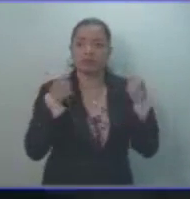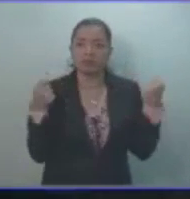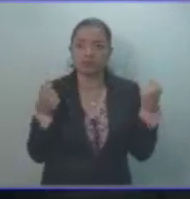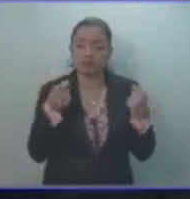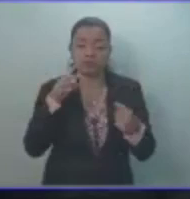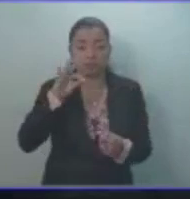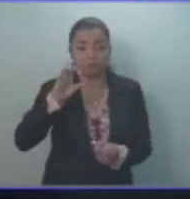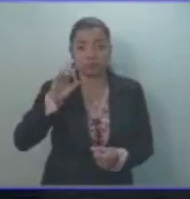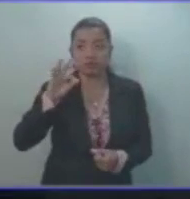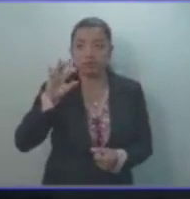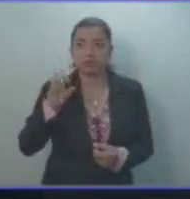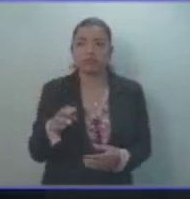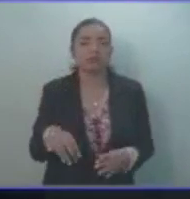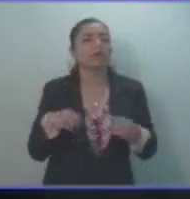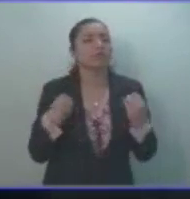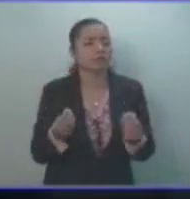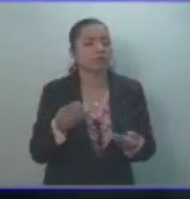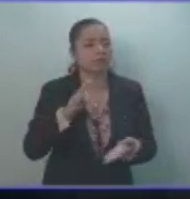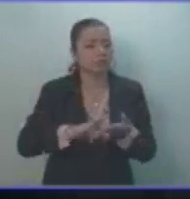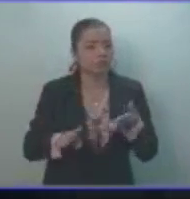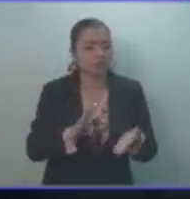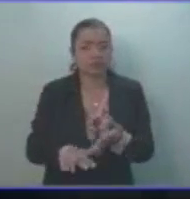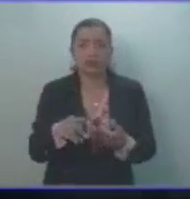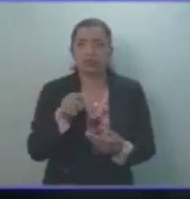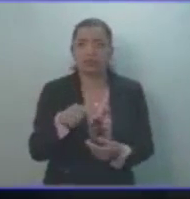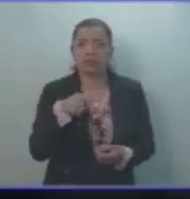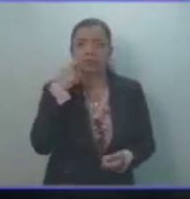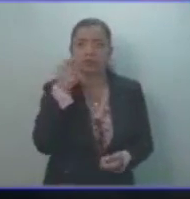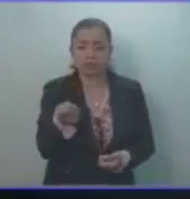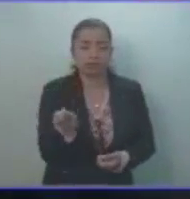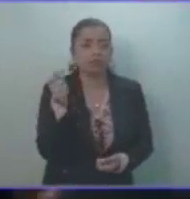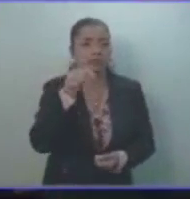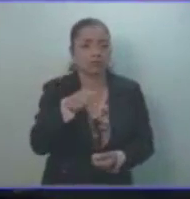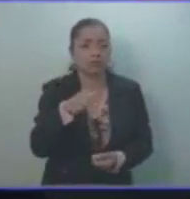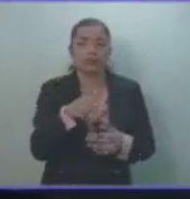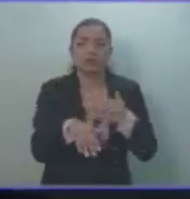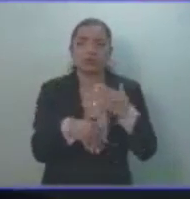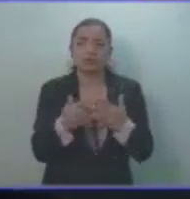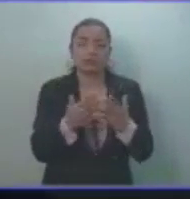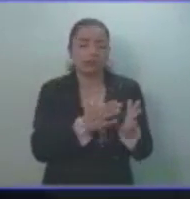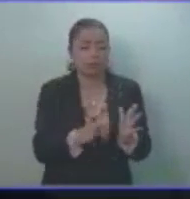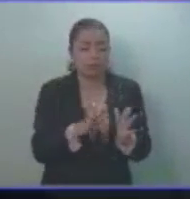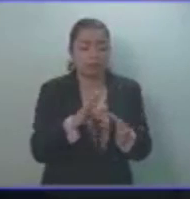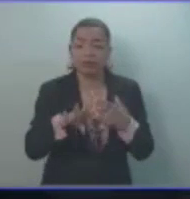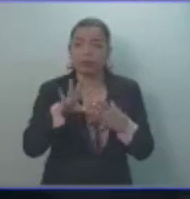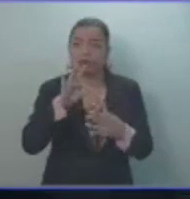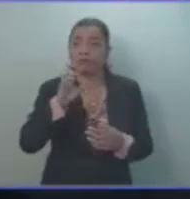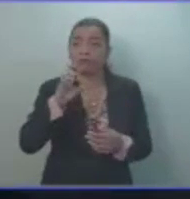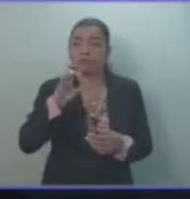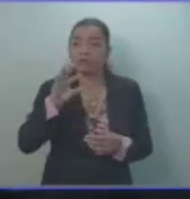del FEFE. ¿Cómo se va a pagar el gas licuado? El gas licuado entra como gasto al Fondo